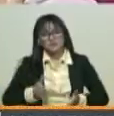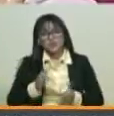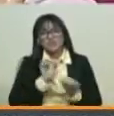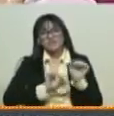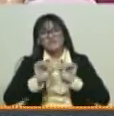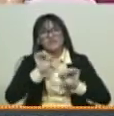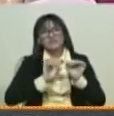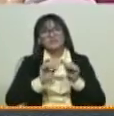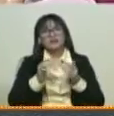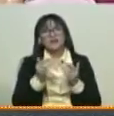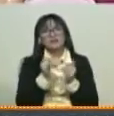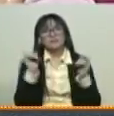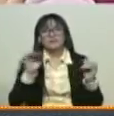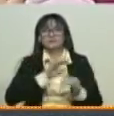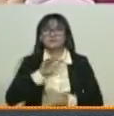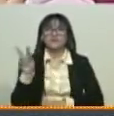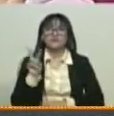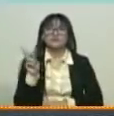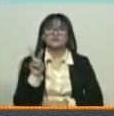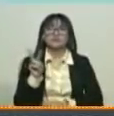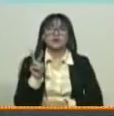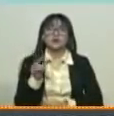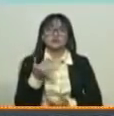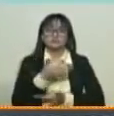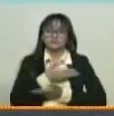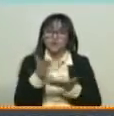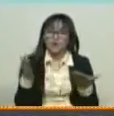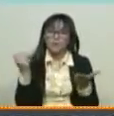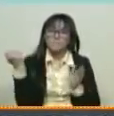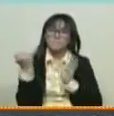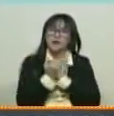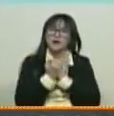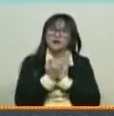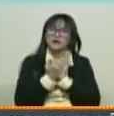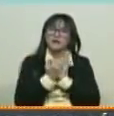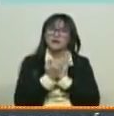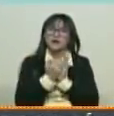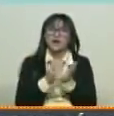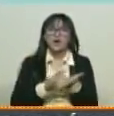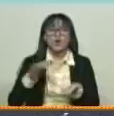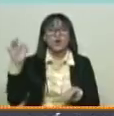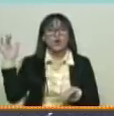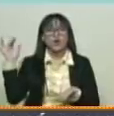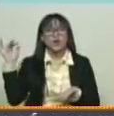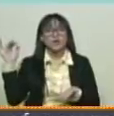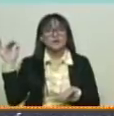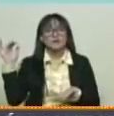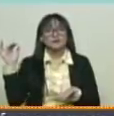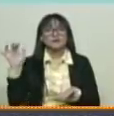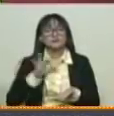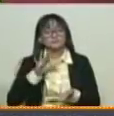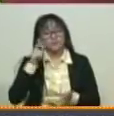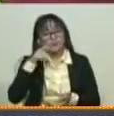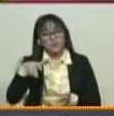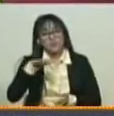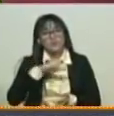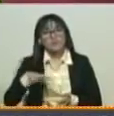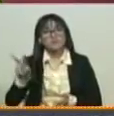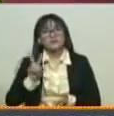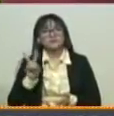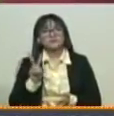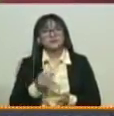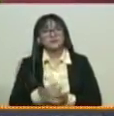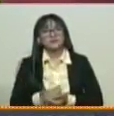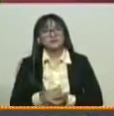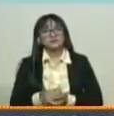defender la soberanía de Venezuela. Y está la grandeza, la marca de grandeza, de gloria y de heroísmo del pueblo venezolano. Así que